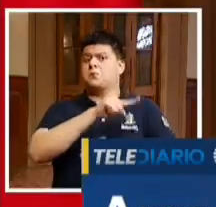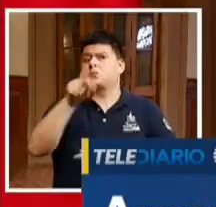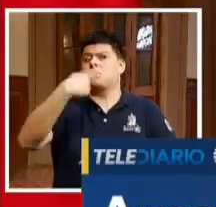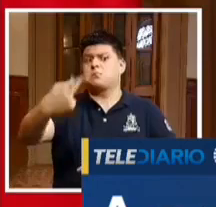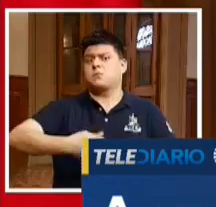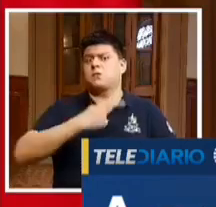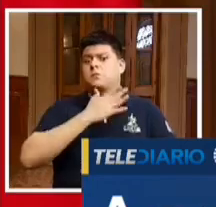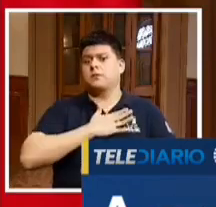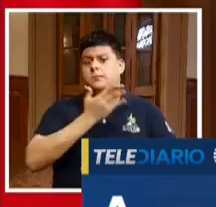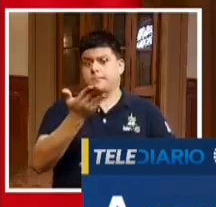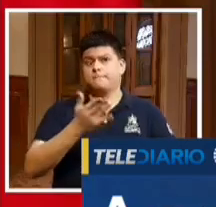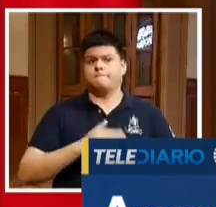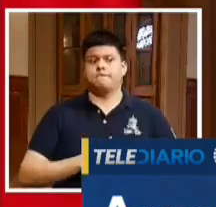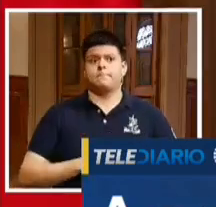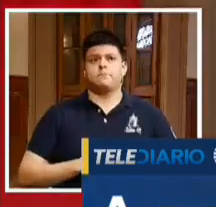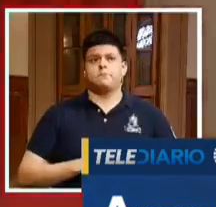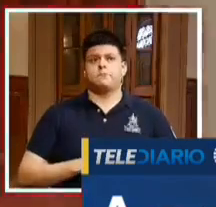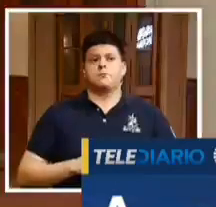para preguntas.